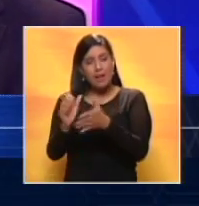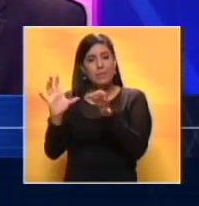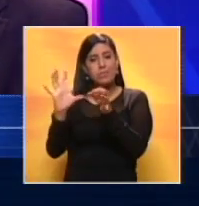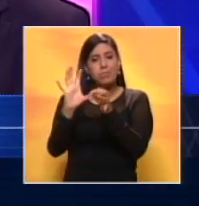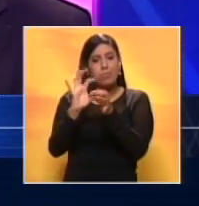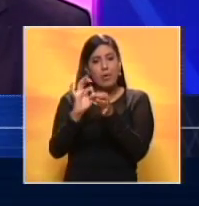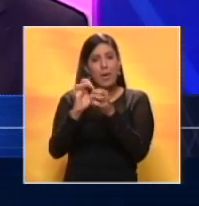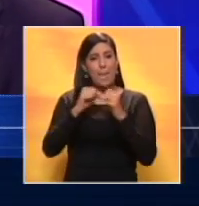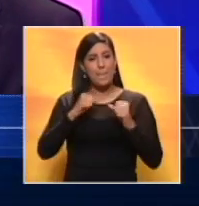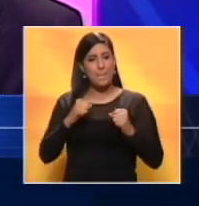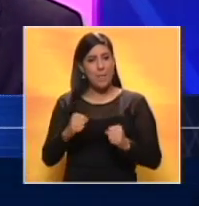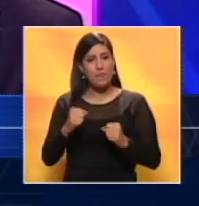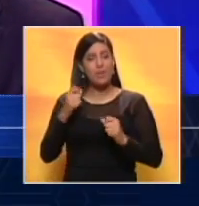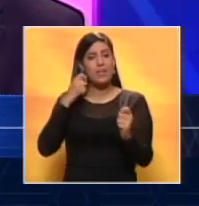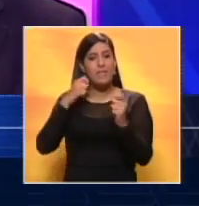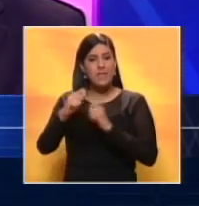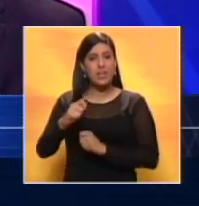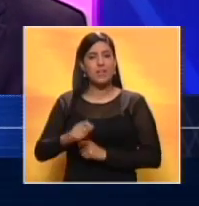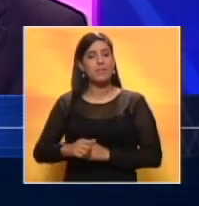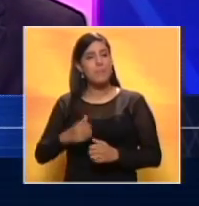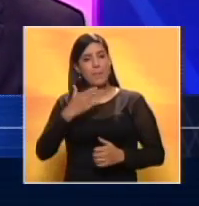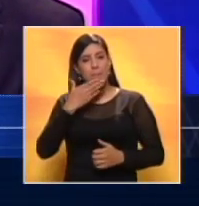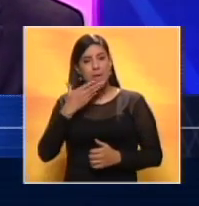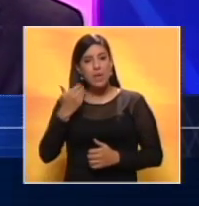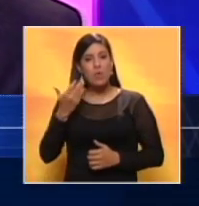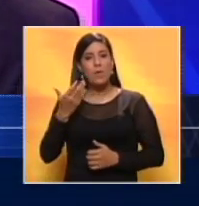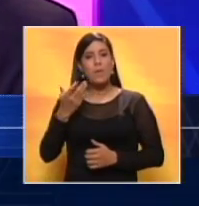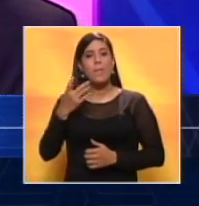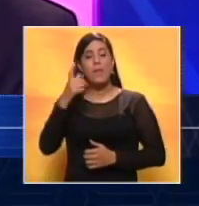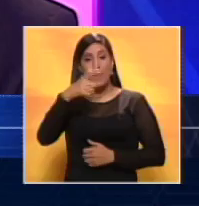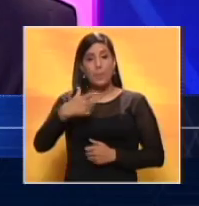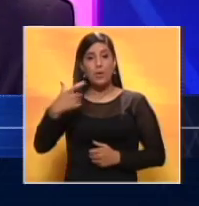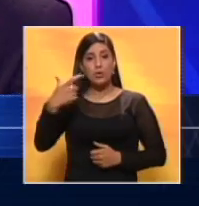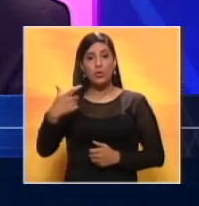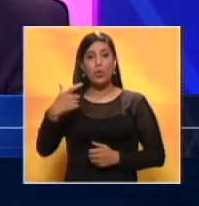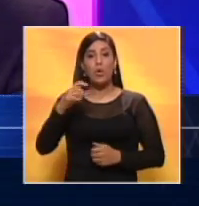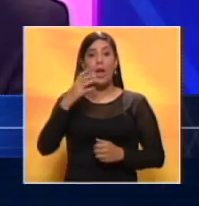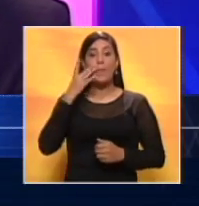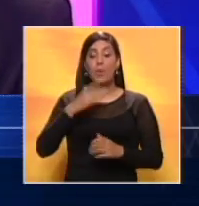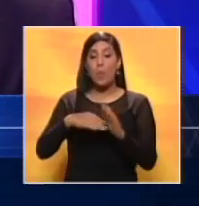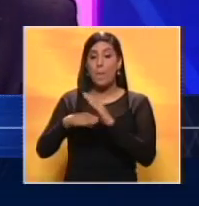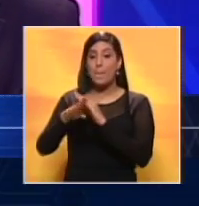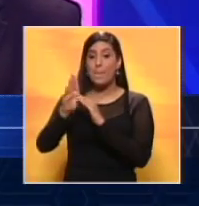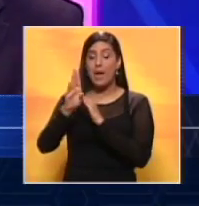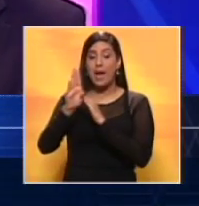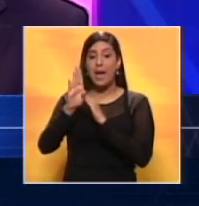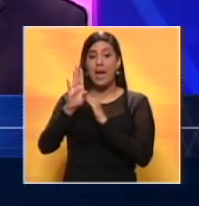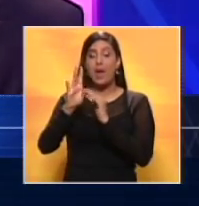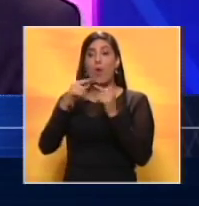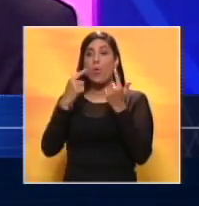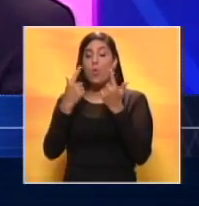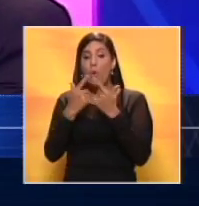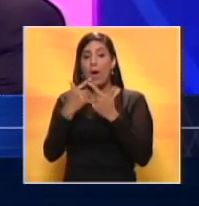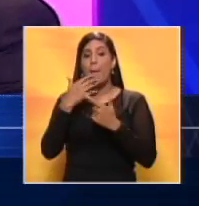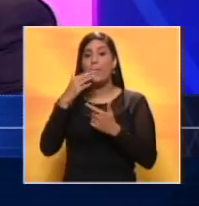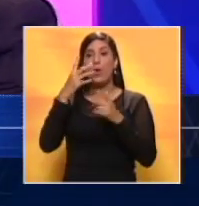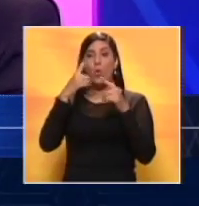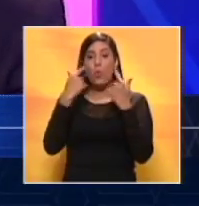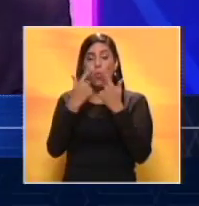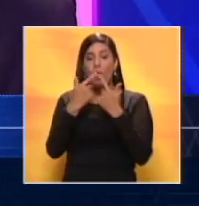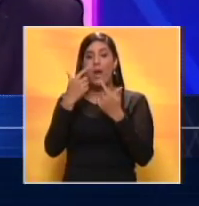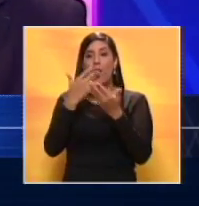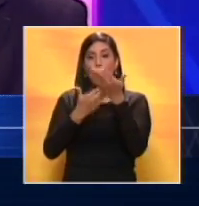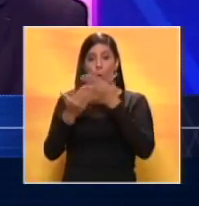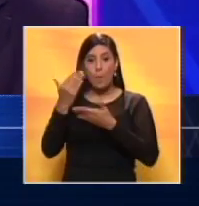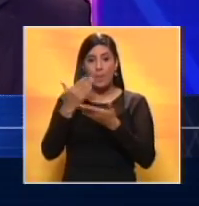aliada, que fortalezca las ventas, que fortalezca que el consumidor, cuando vaya a un anaquel, cuando vaya a una tienda, vaya